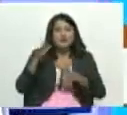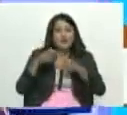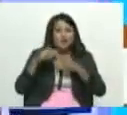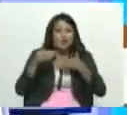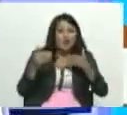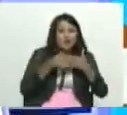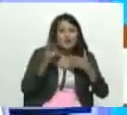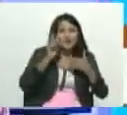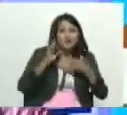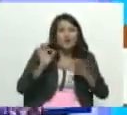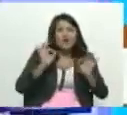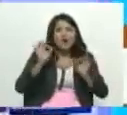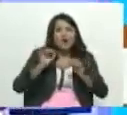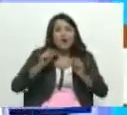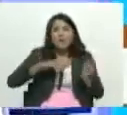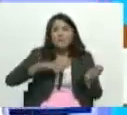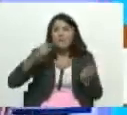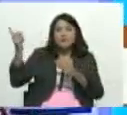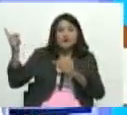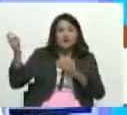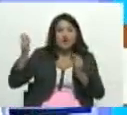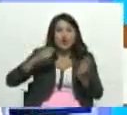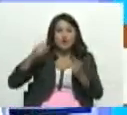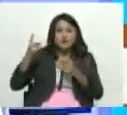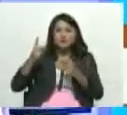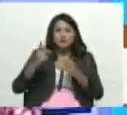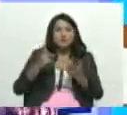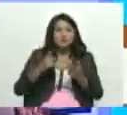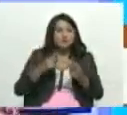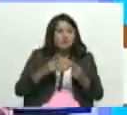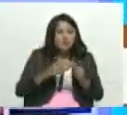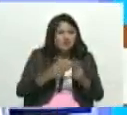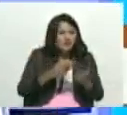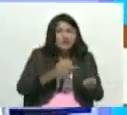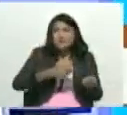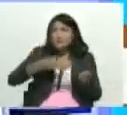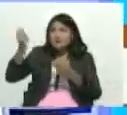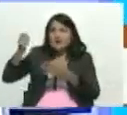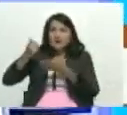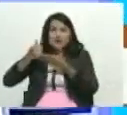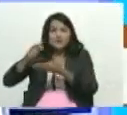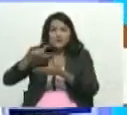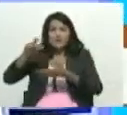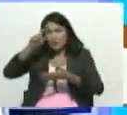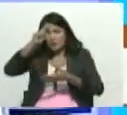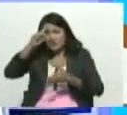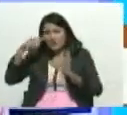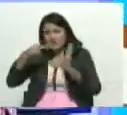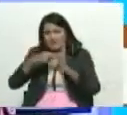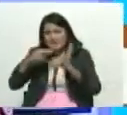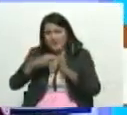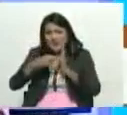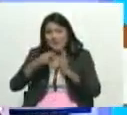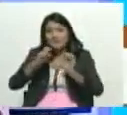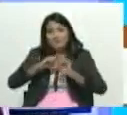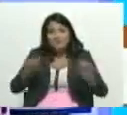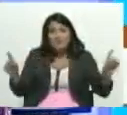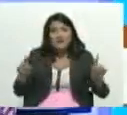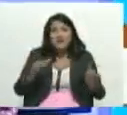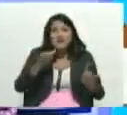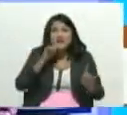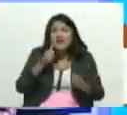exportaciones de Venezuela estaban allí para ayudar a la gente en Siria en Turquía Pero quién escribió en los medios sobre